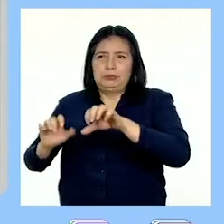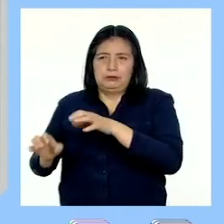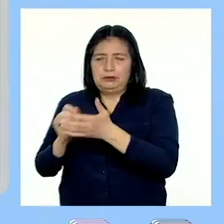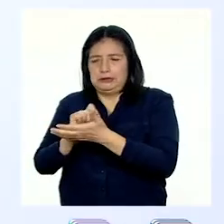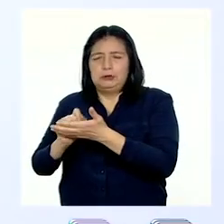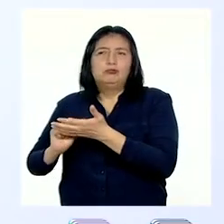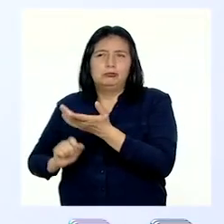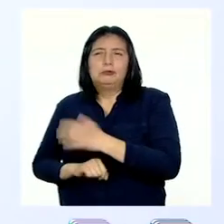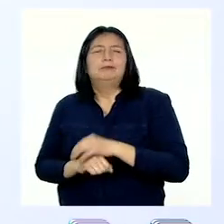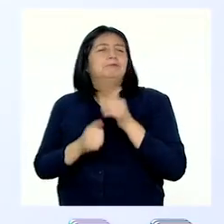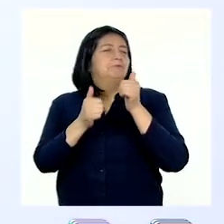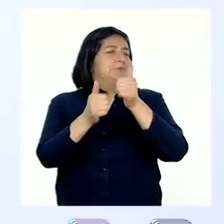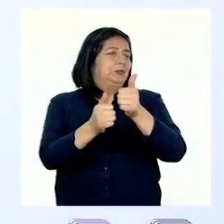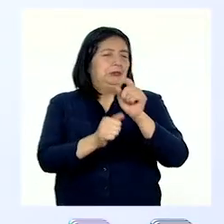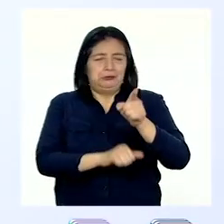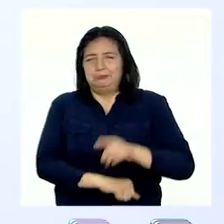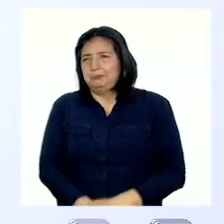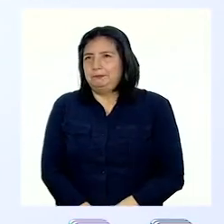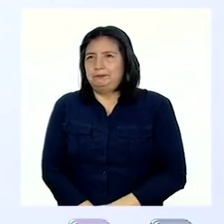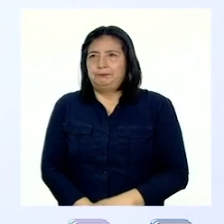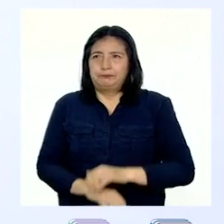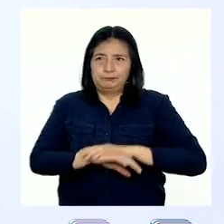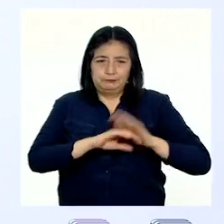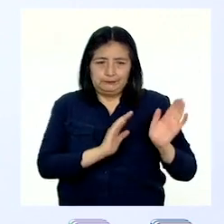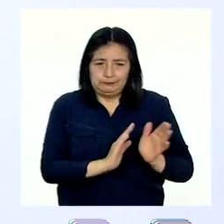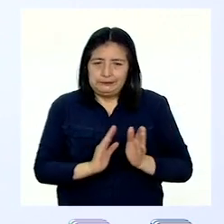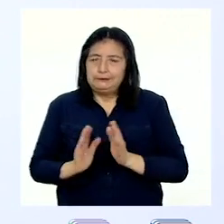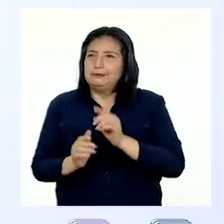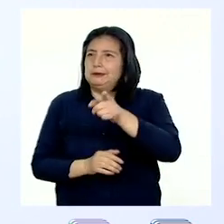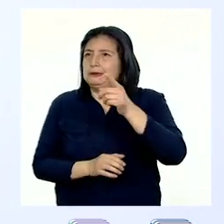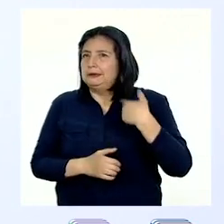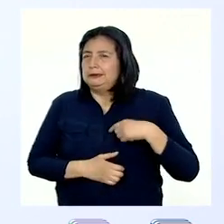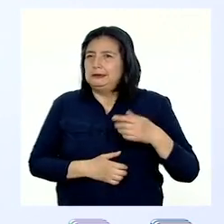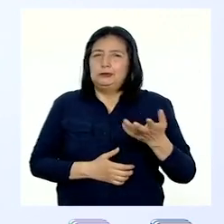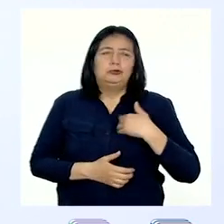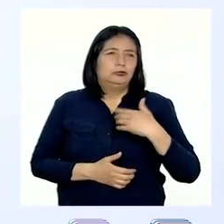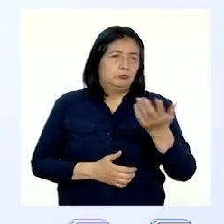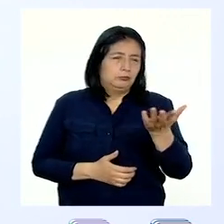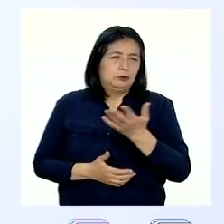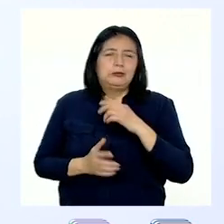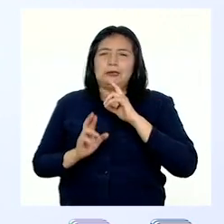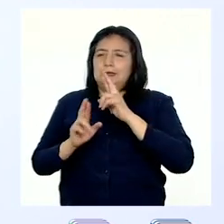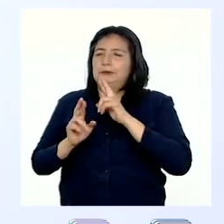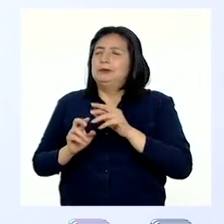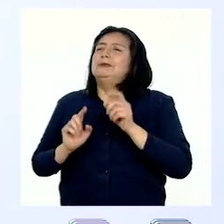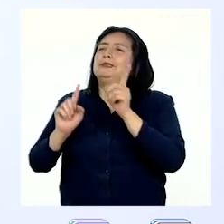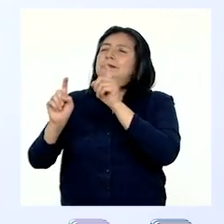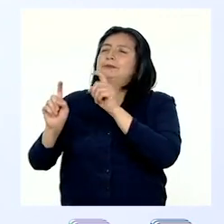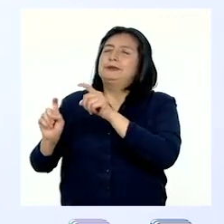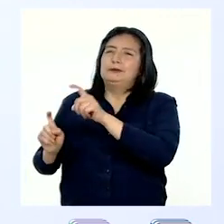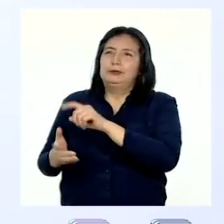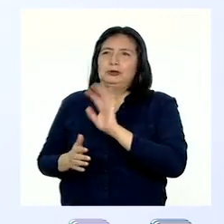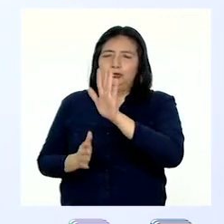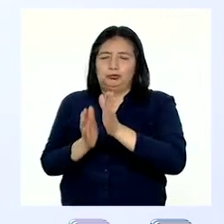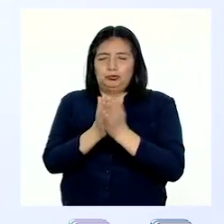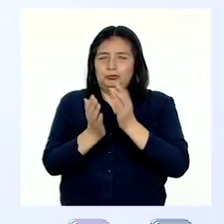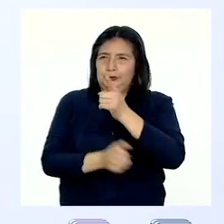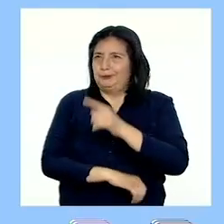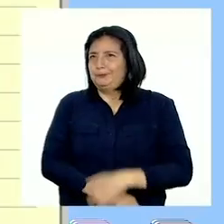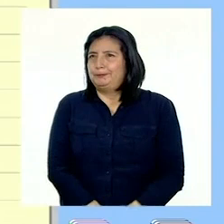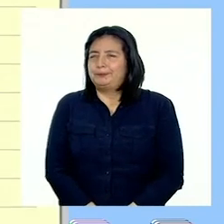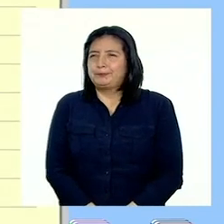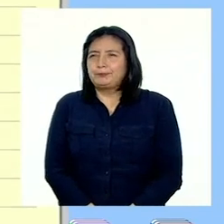escritura. Bien dicho. Para planificar, las y los invito a responder las siguientes preguntas en sus